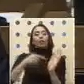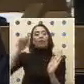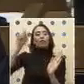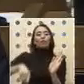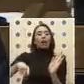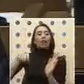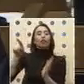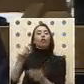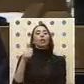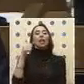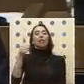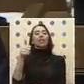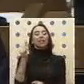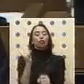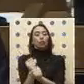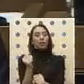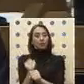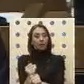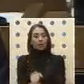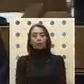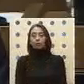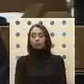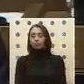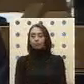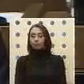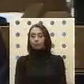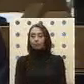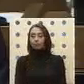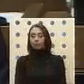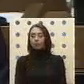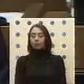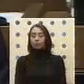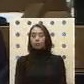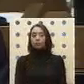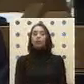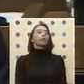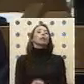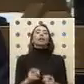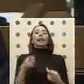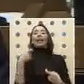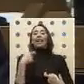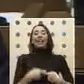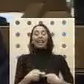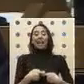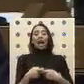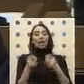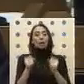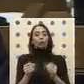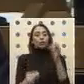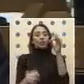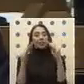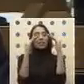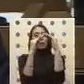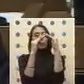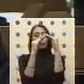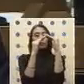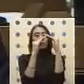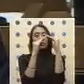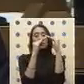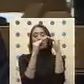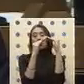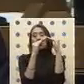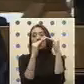entidad fiscalizadora, la Dirección del Trabajo en este caso. Por consiguiente, negar la posibilidad de los tribunales de justicia es cambiar